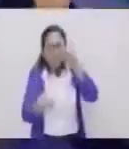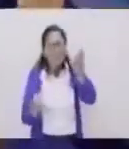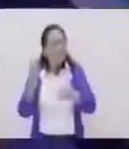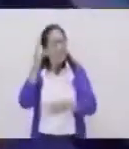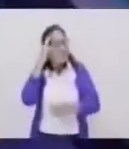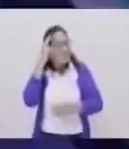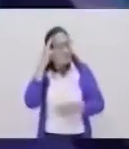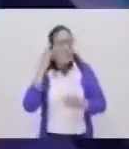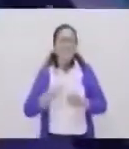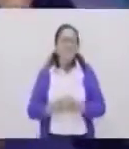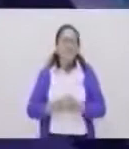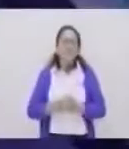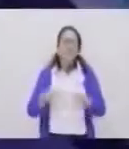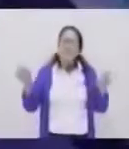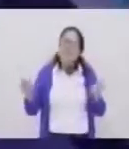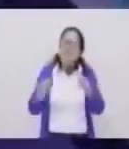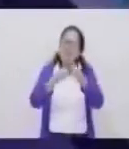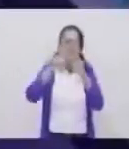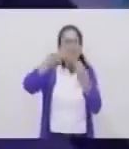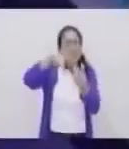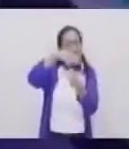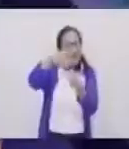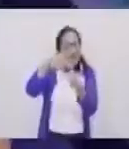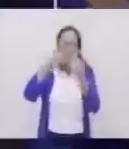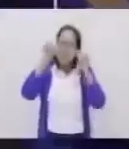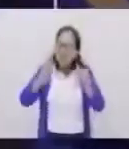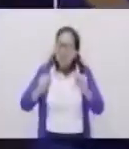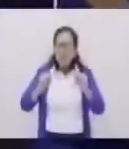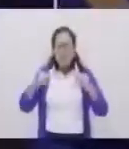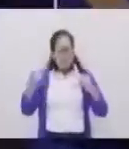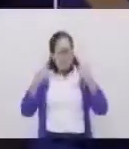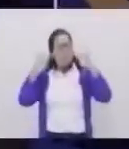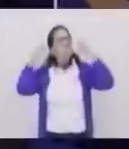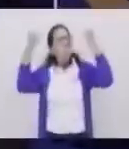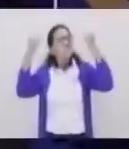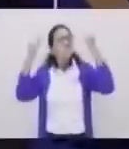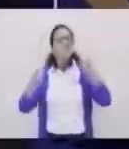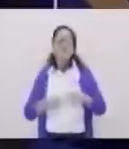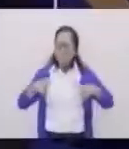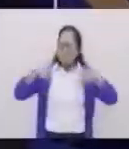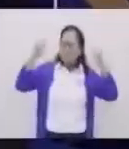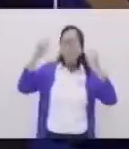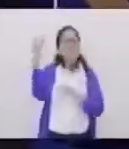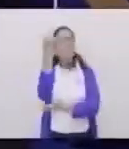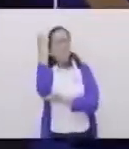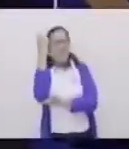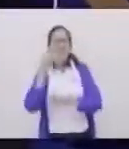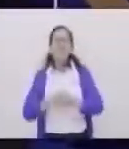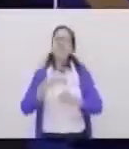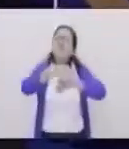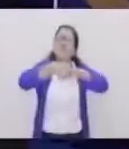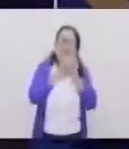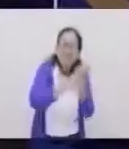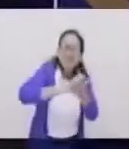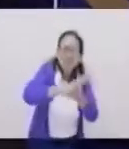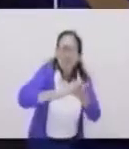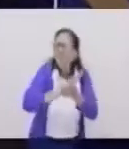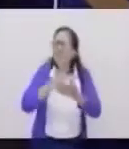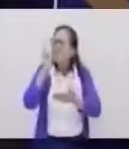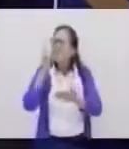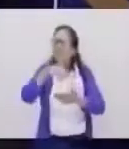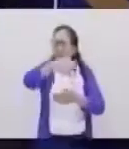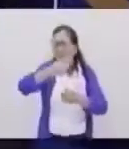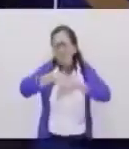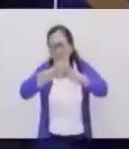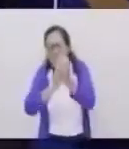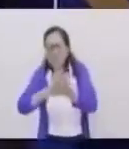Te recuerdo que hoy aprendimos que juntos en familia podemos hacer grandes cosas y que el valor es importante. Lávate siempre tus manos